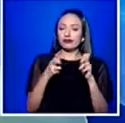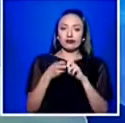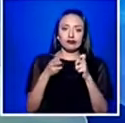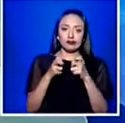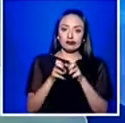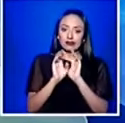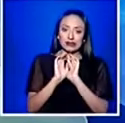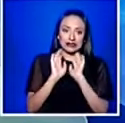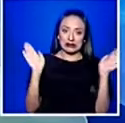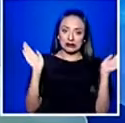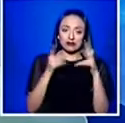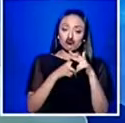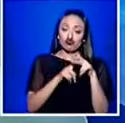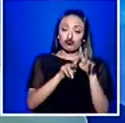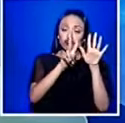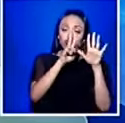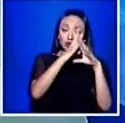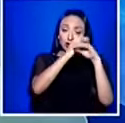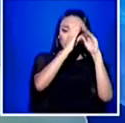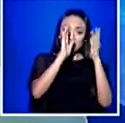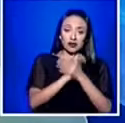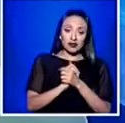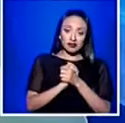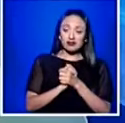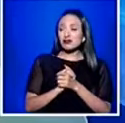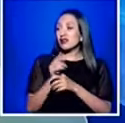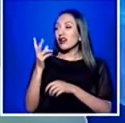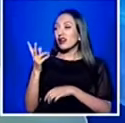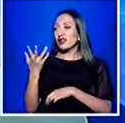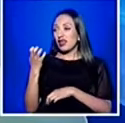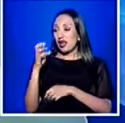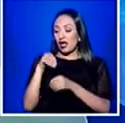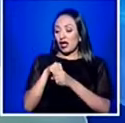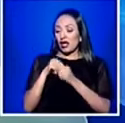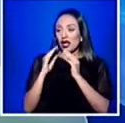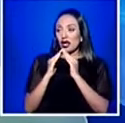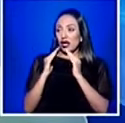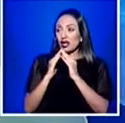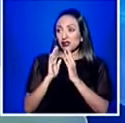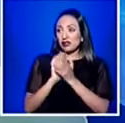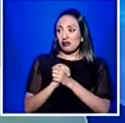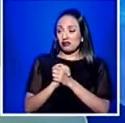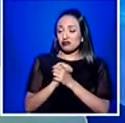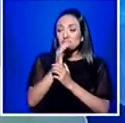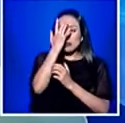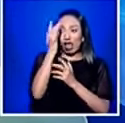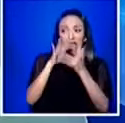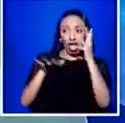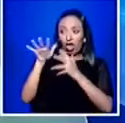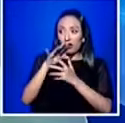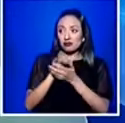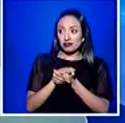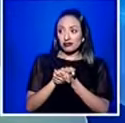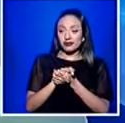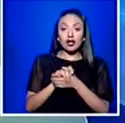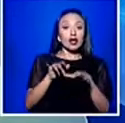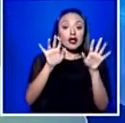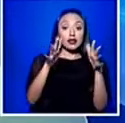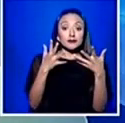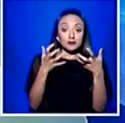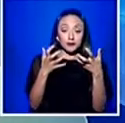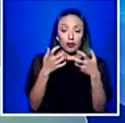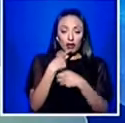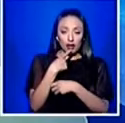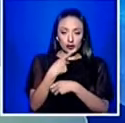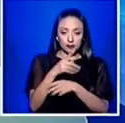partir de las 7 de la mañana. Da ganas de no salir de casa. Para nada, sí, porque es un caos la ciudad realmente. Exactamente. Bueno, y también queremos decirles que